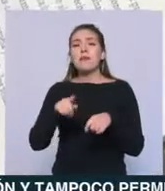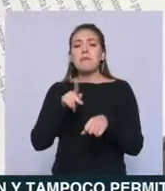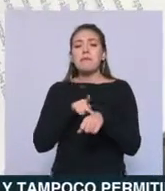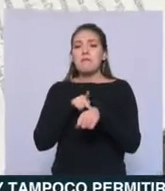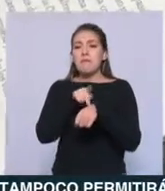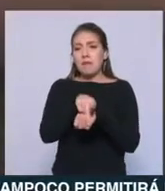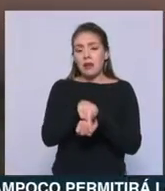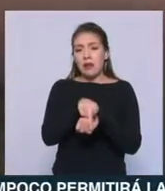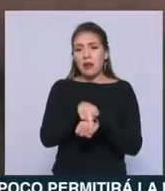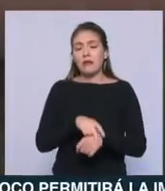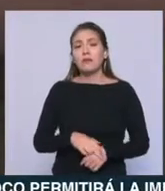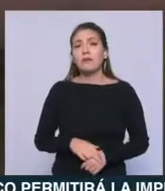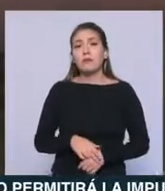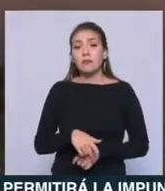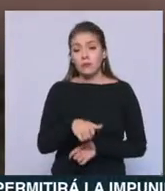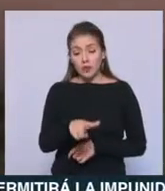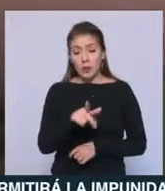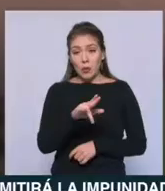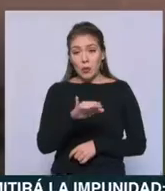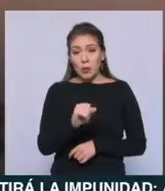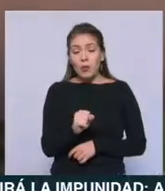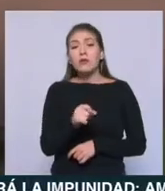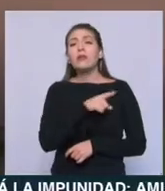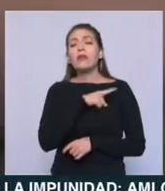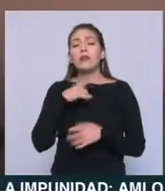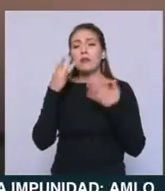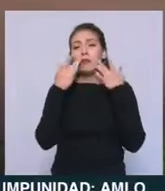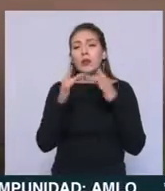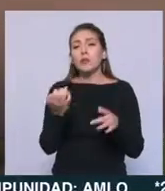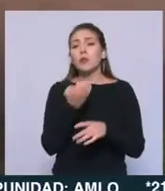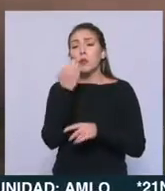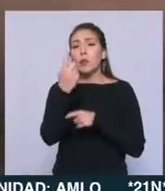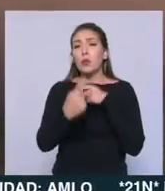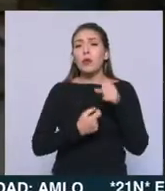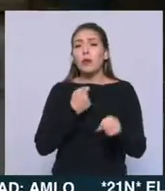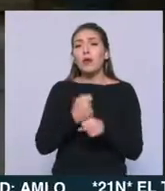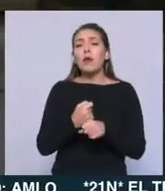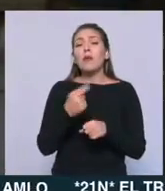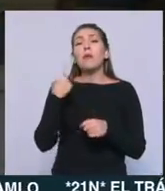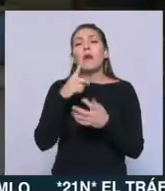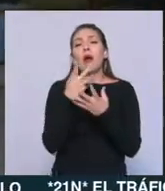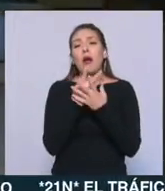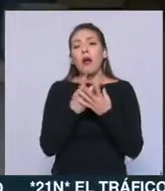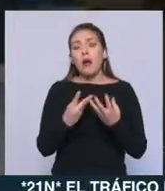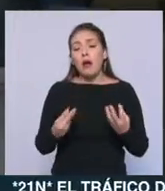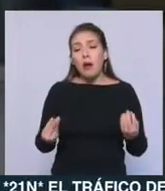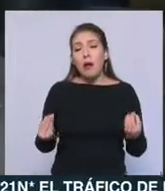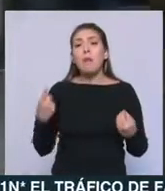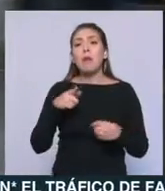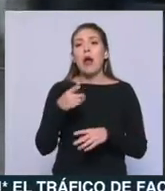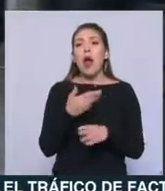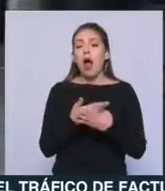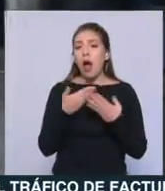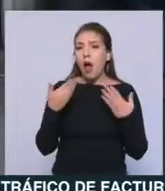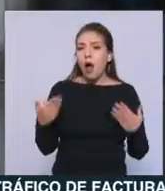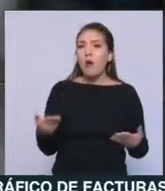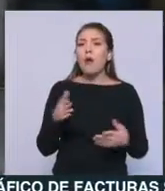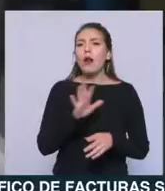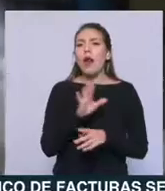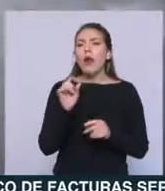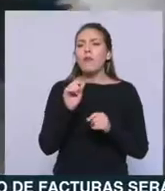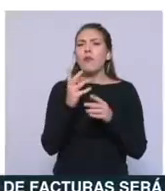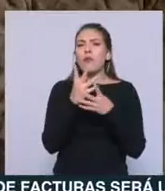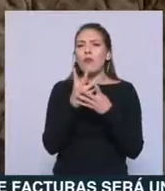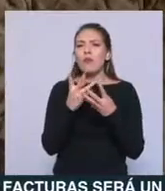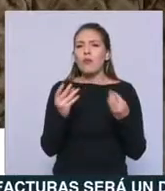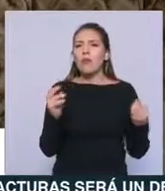poder recuperarse. Sin embargo, la evolución de sus quemaduras han sido favorables y ahora intenta hacer su vida como cualquier niño